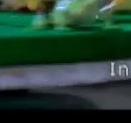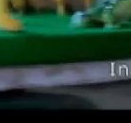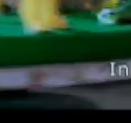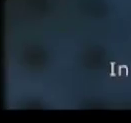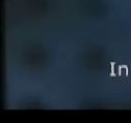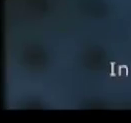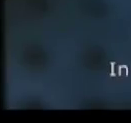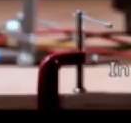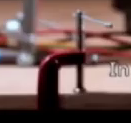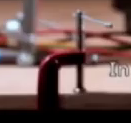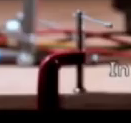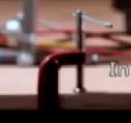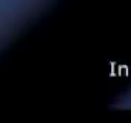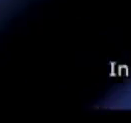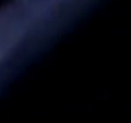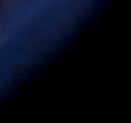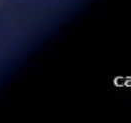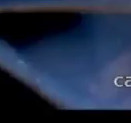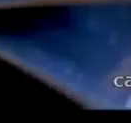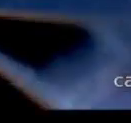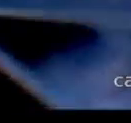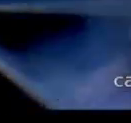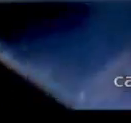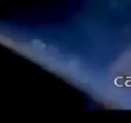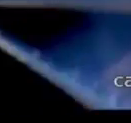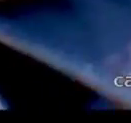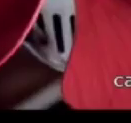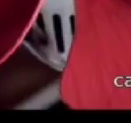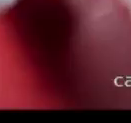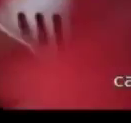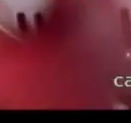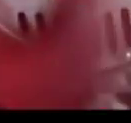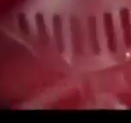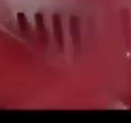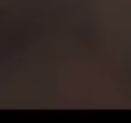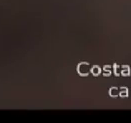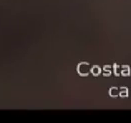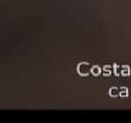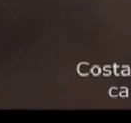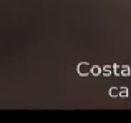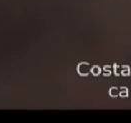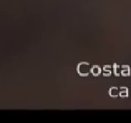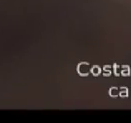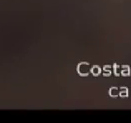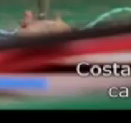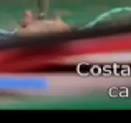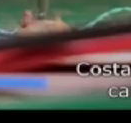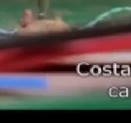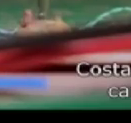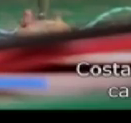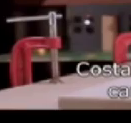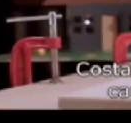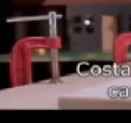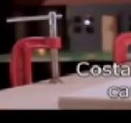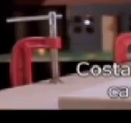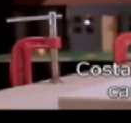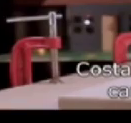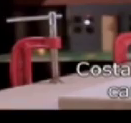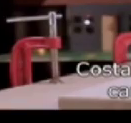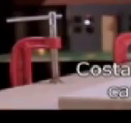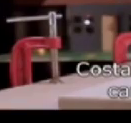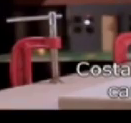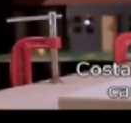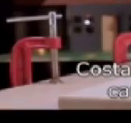del 90% de la energía eléctrica se produce con fuentes renovables. Para el 2021, Costa Rica espera ser el primer